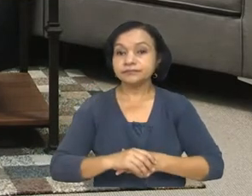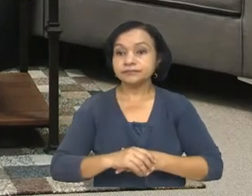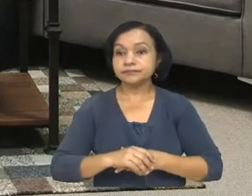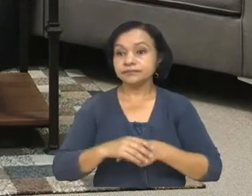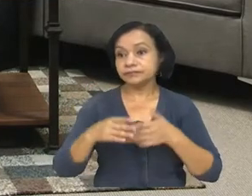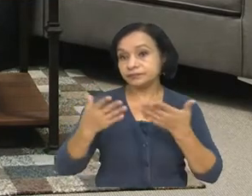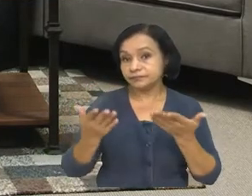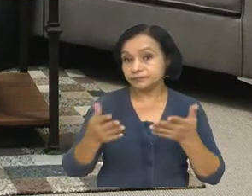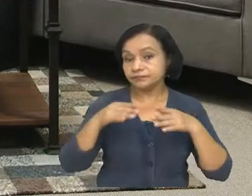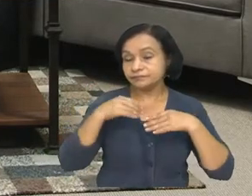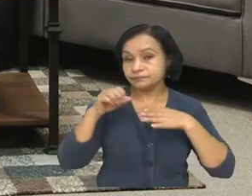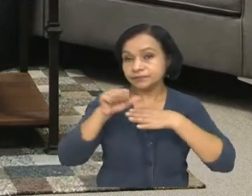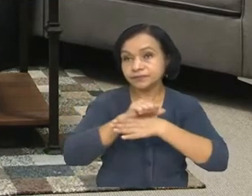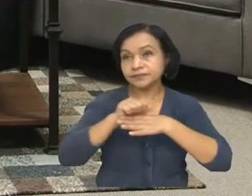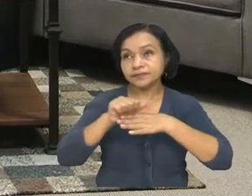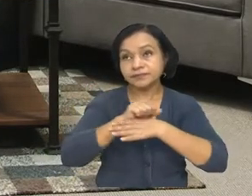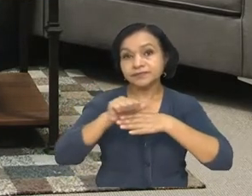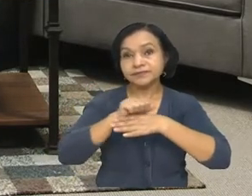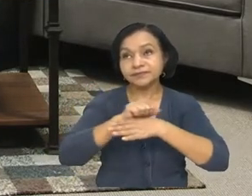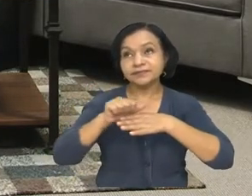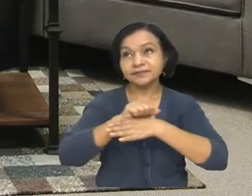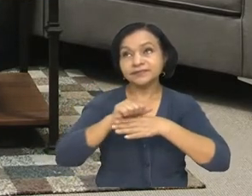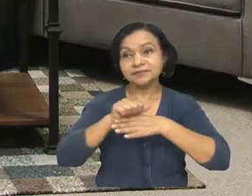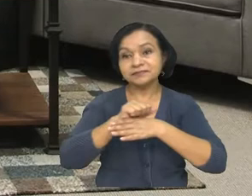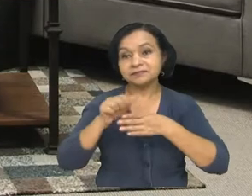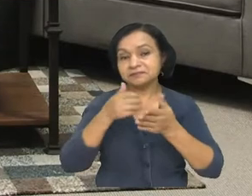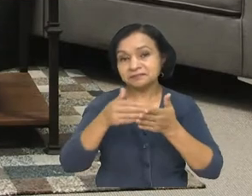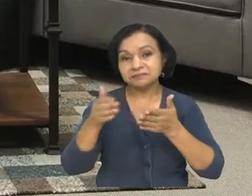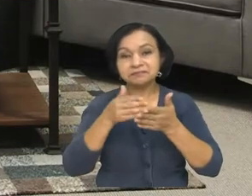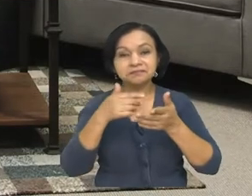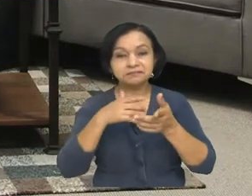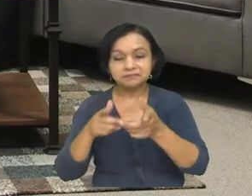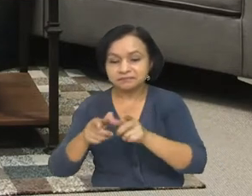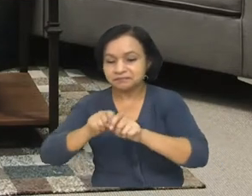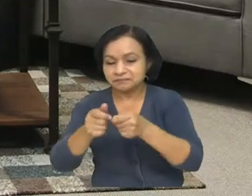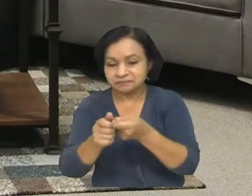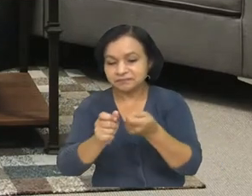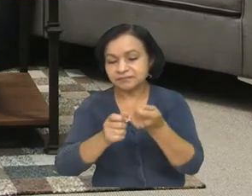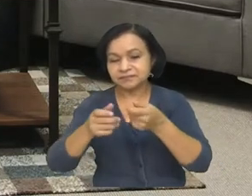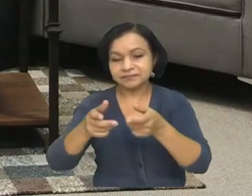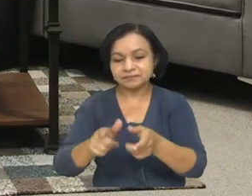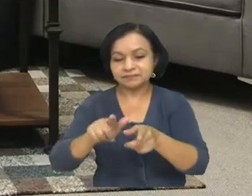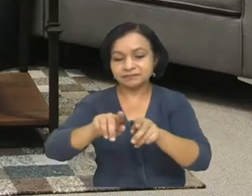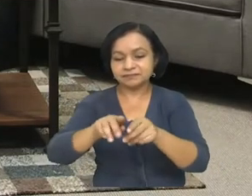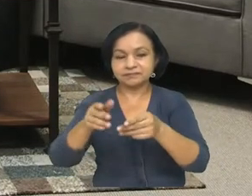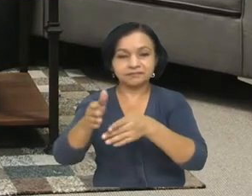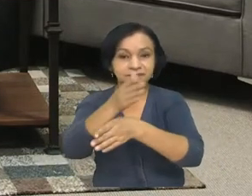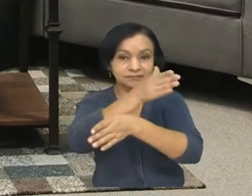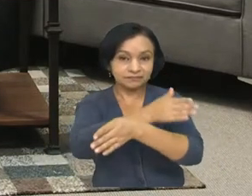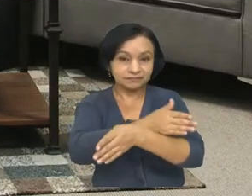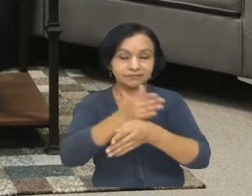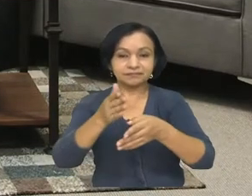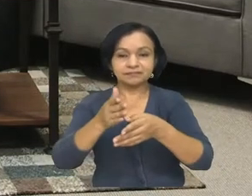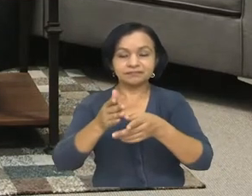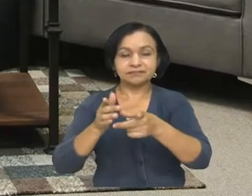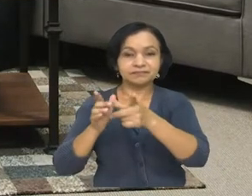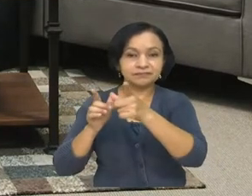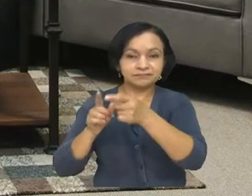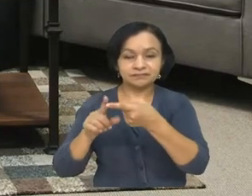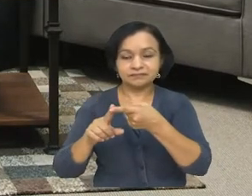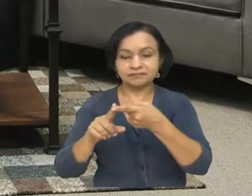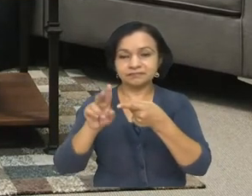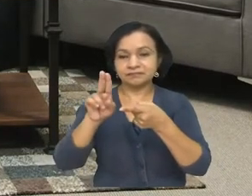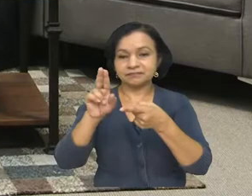pequeño entrenamiento militar, pues sencillo, de arma y desarme de las armas de la época, los Garand, la